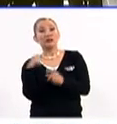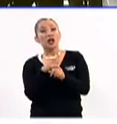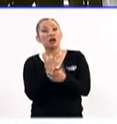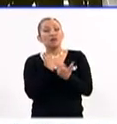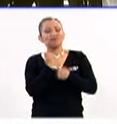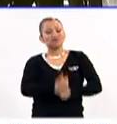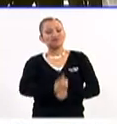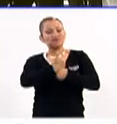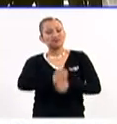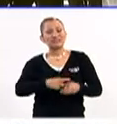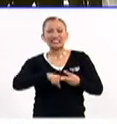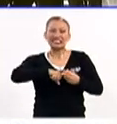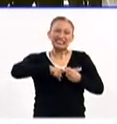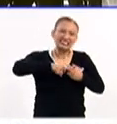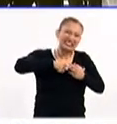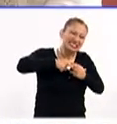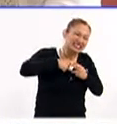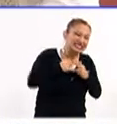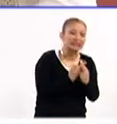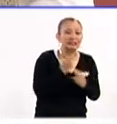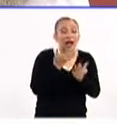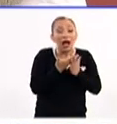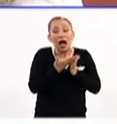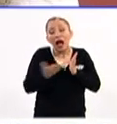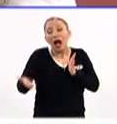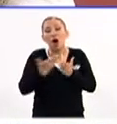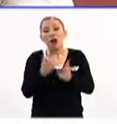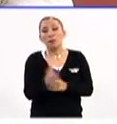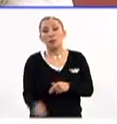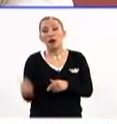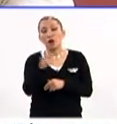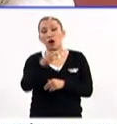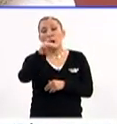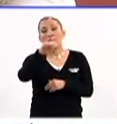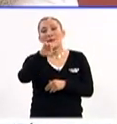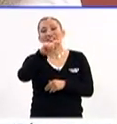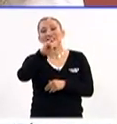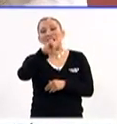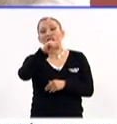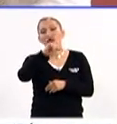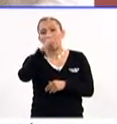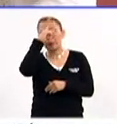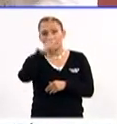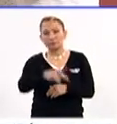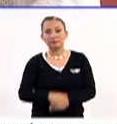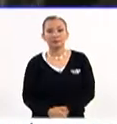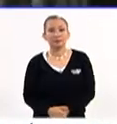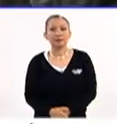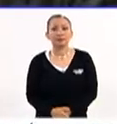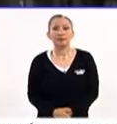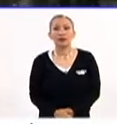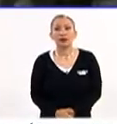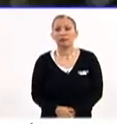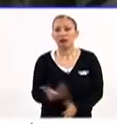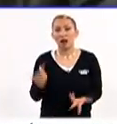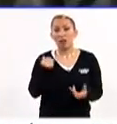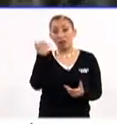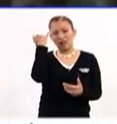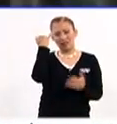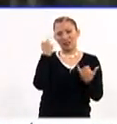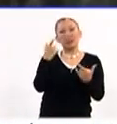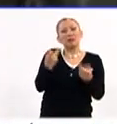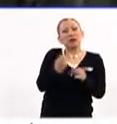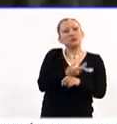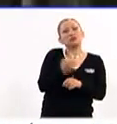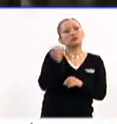el doloroso nacimiento de lo que hoy es el pueblo mestizo de México. Es inútil suponer